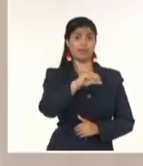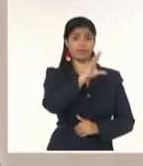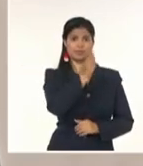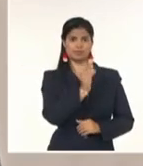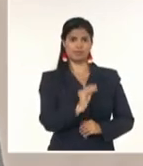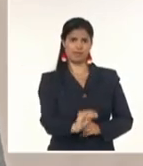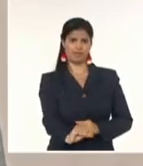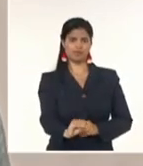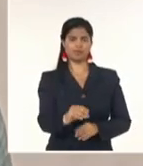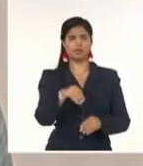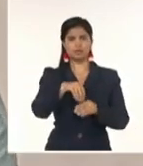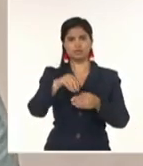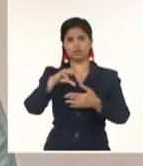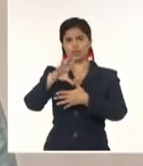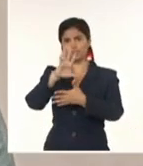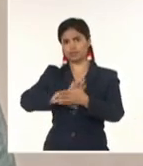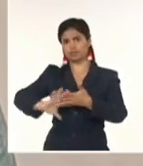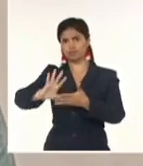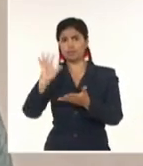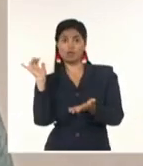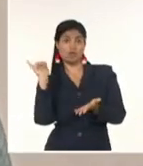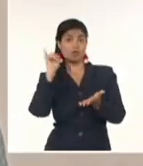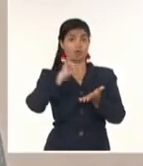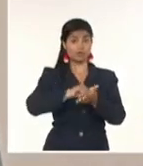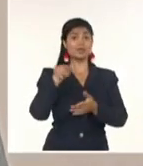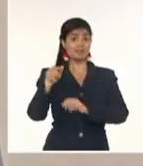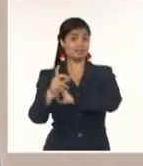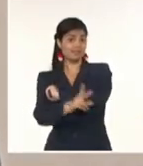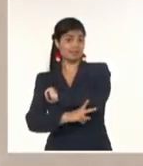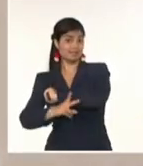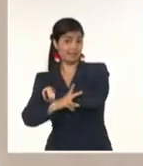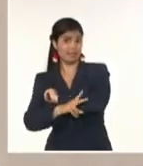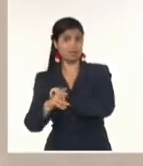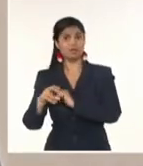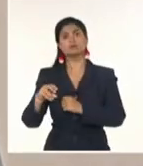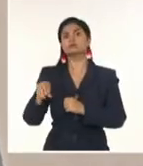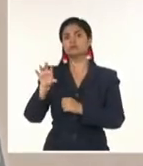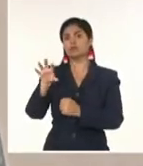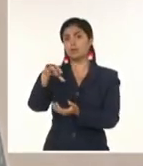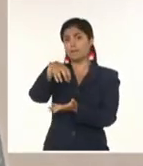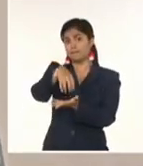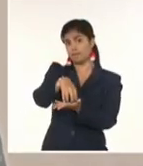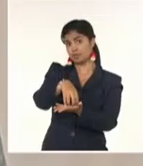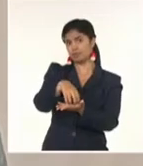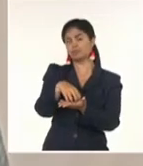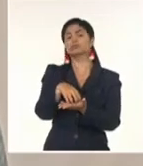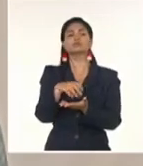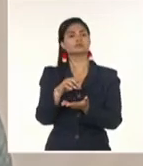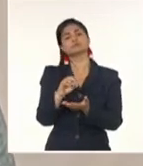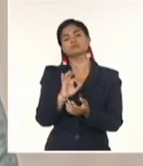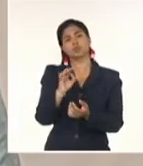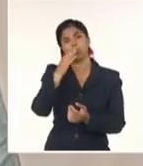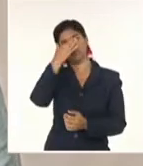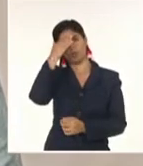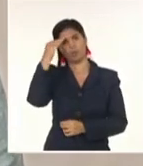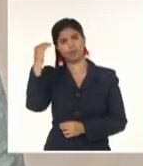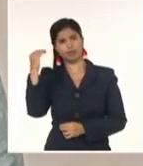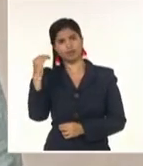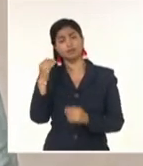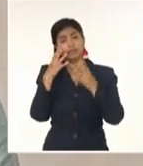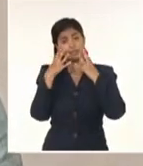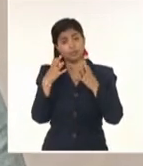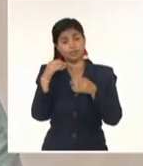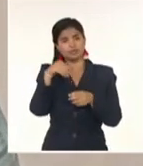continente americano y enfatizar en esa herencia africana que es parte del patrimonio cultural de los pueblos de América Latina